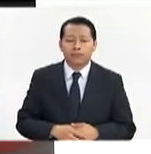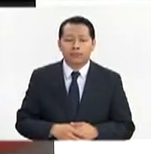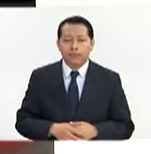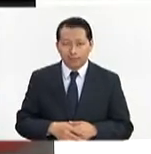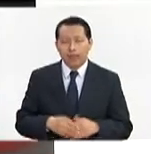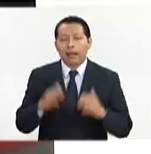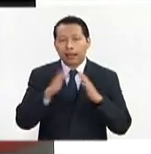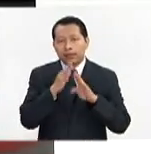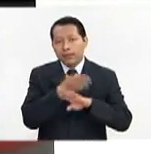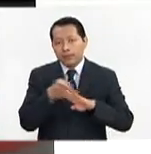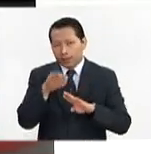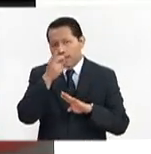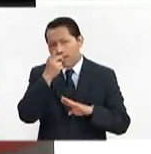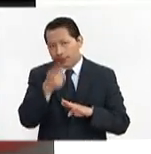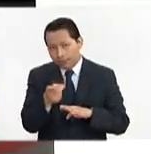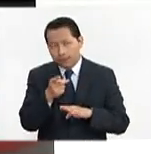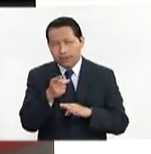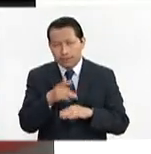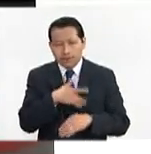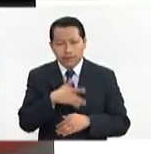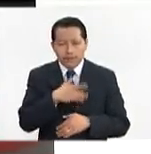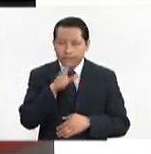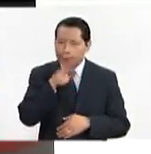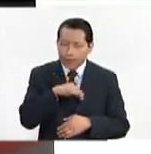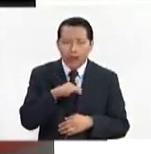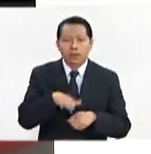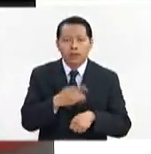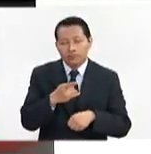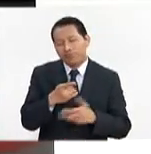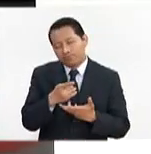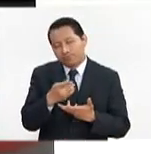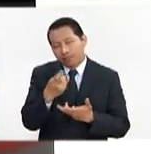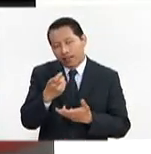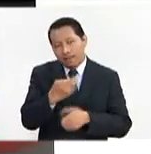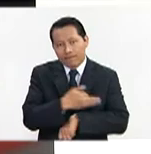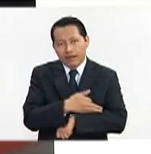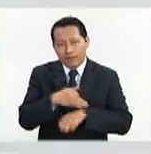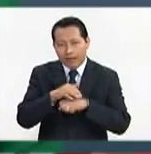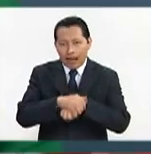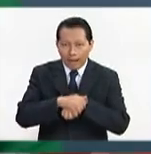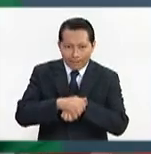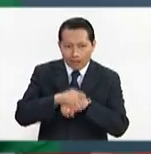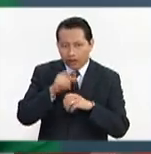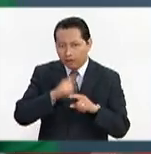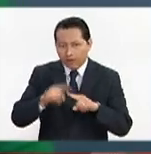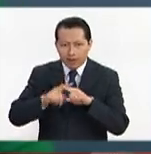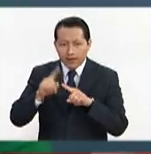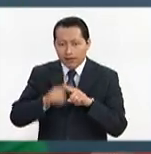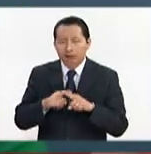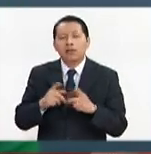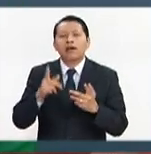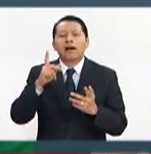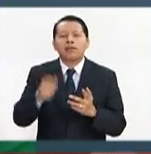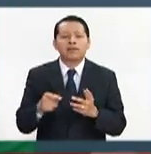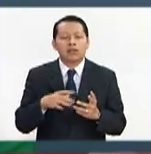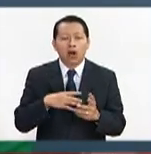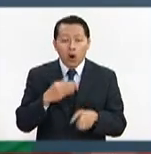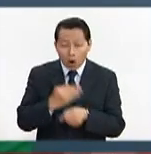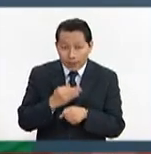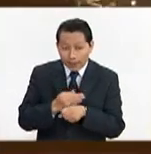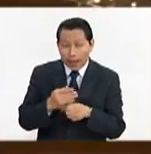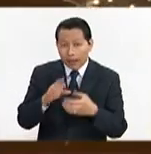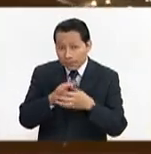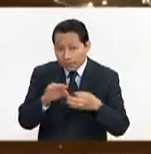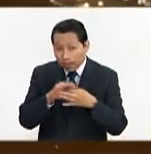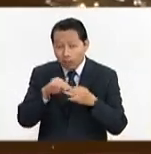La Casa Blanca expresó sus condolencias a familiares y amigos de las víctimas y dijo que no es tiempo de hablar sobre el control de armas en los